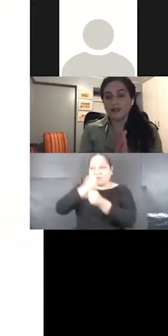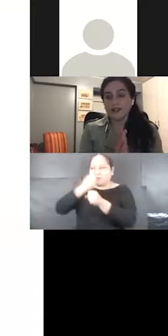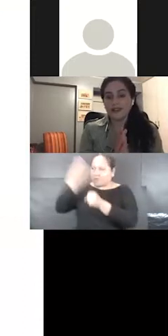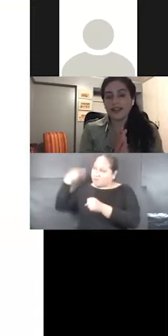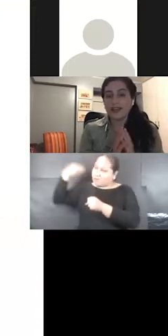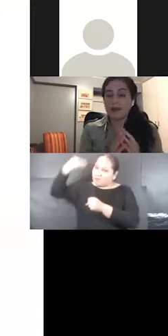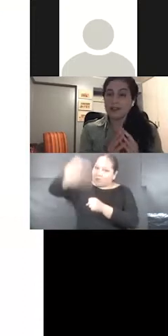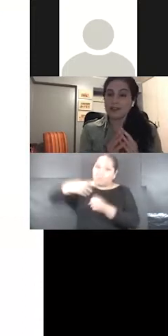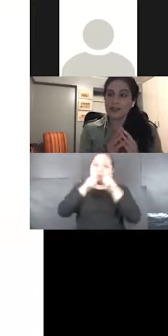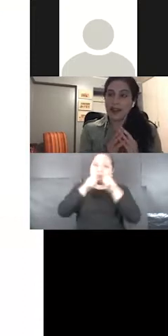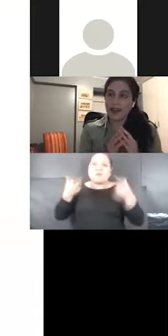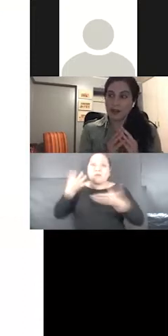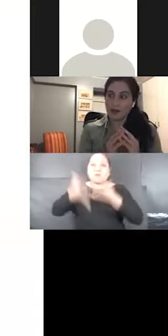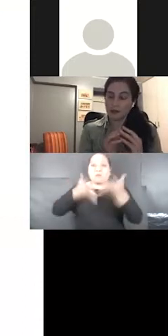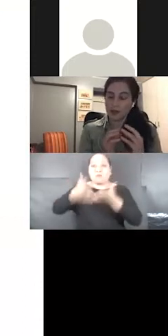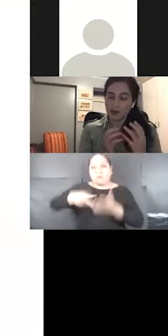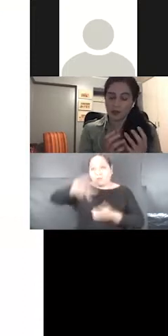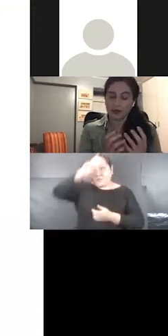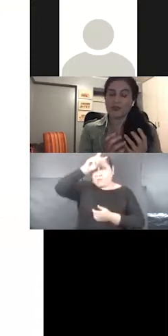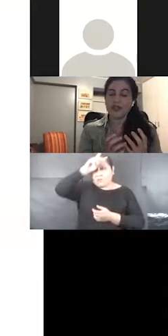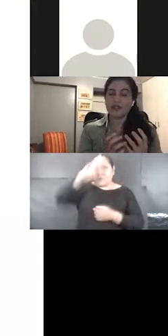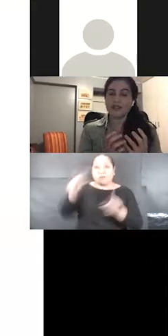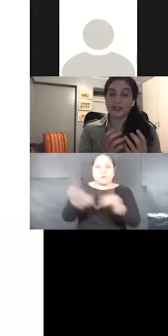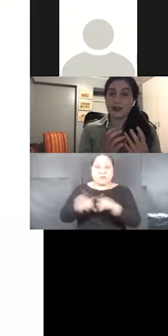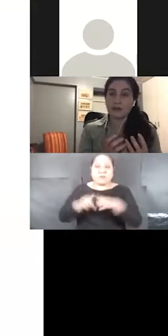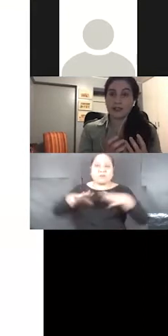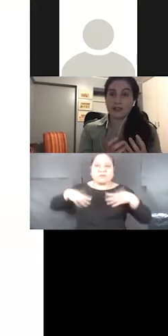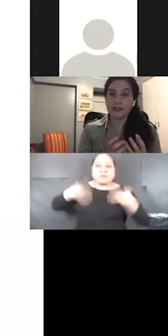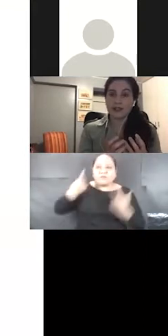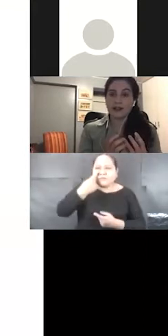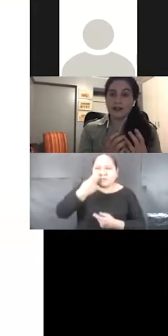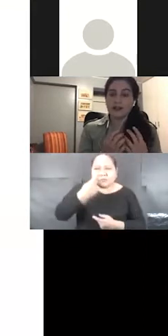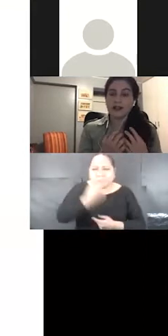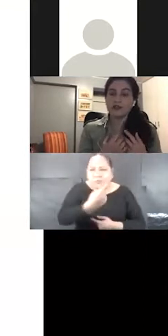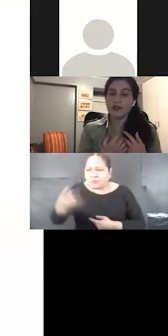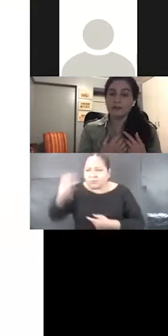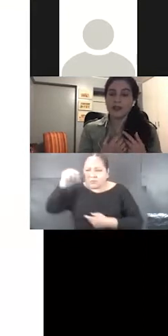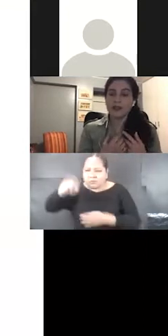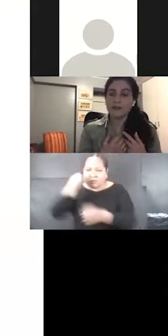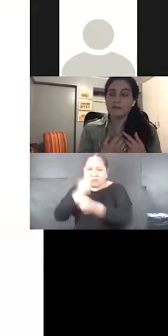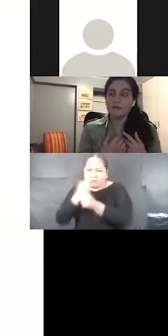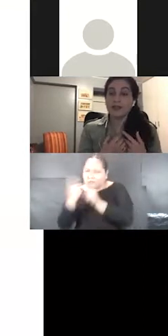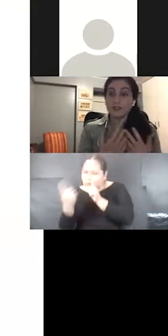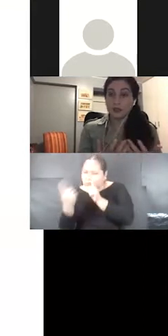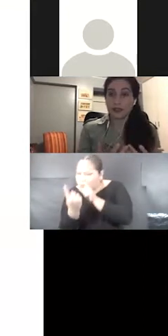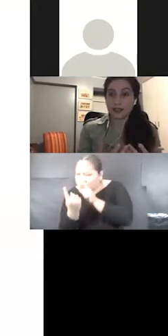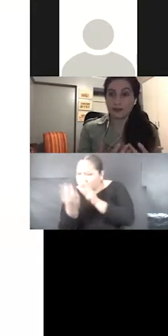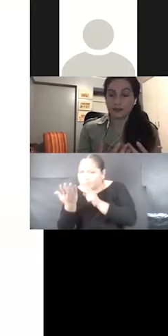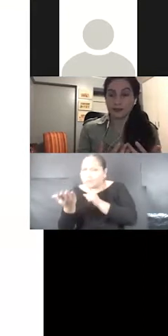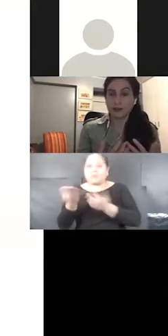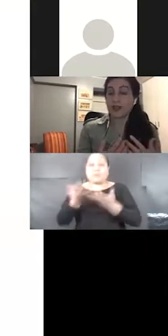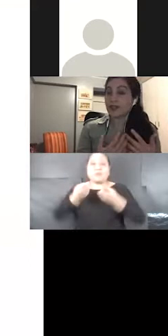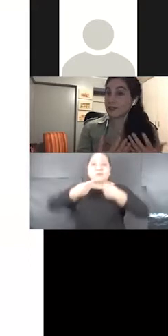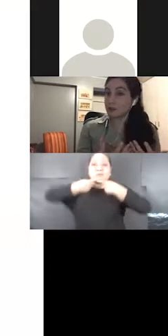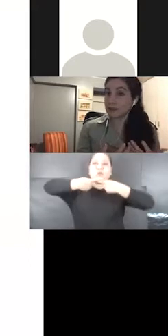peruanas. Y además, al haber podido conocer este trabajo más de cerca, queremos también difundirla,